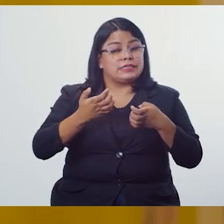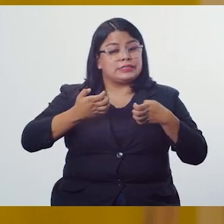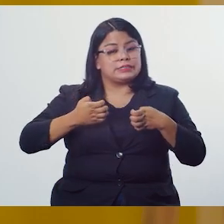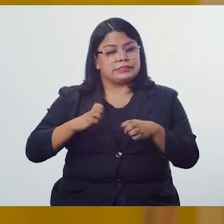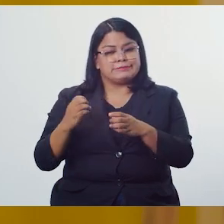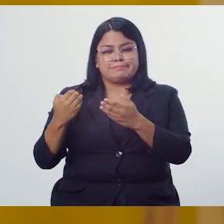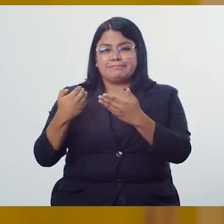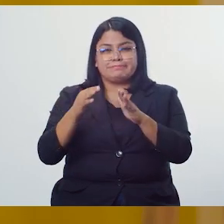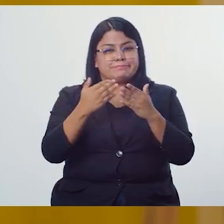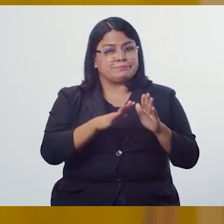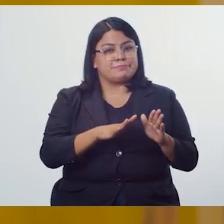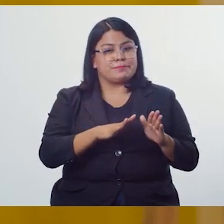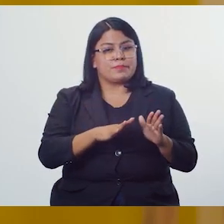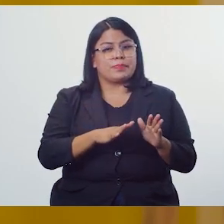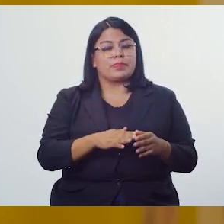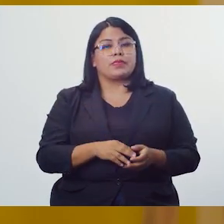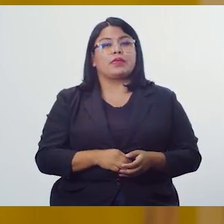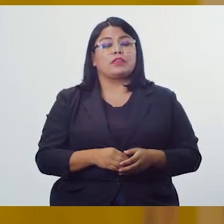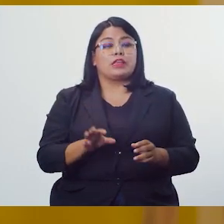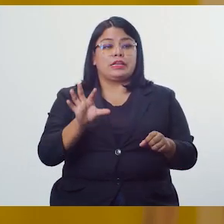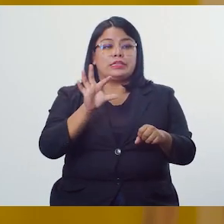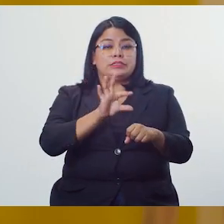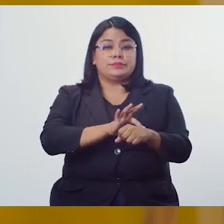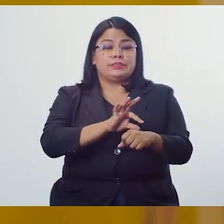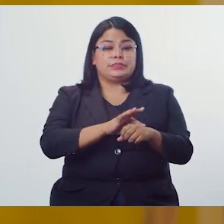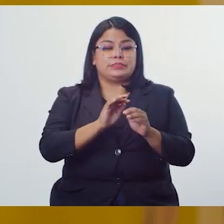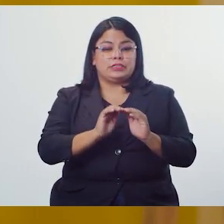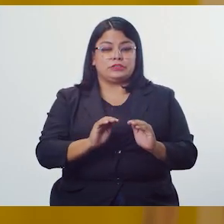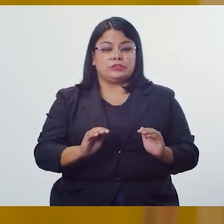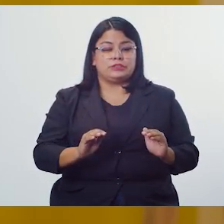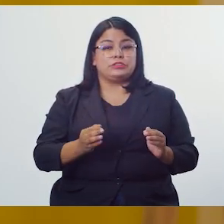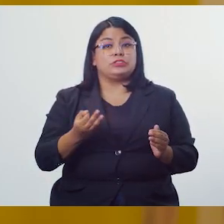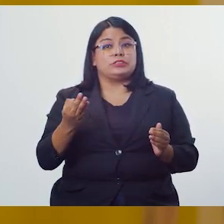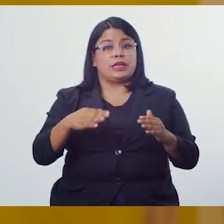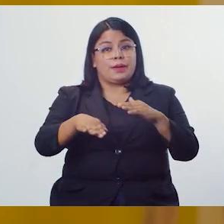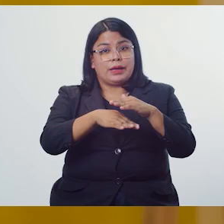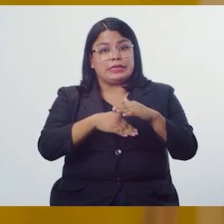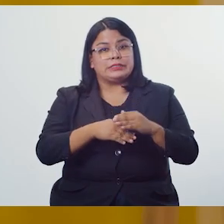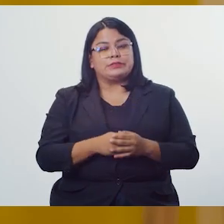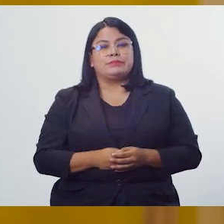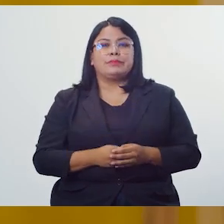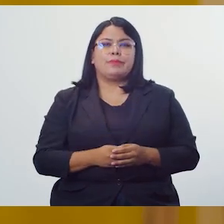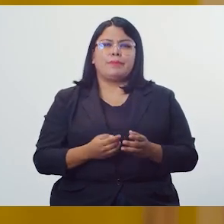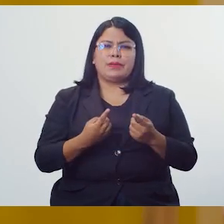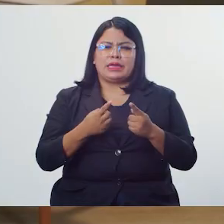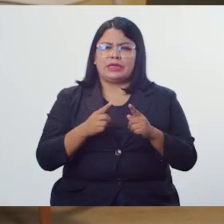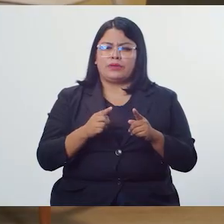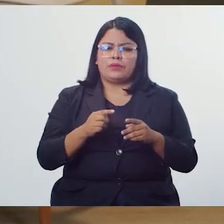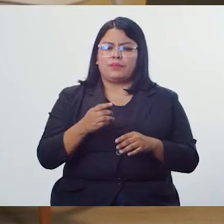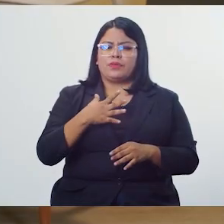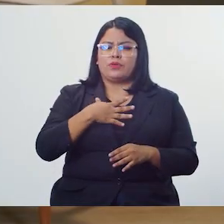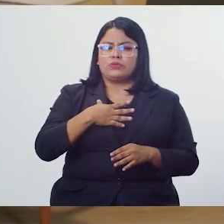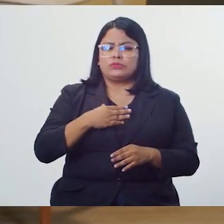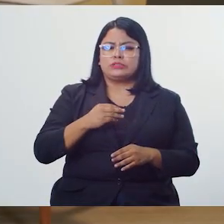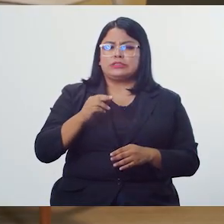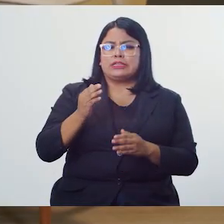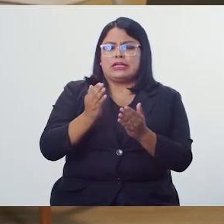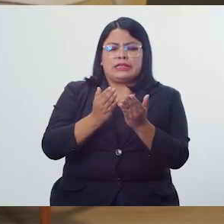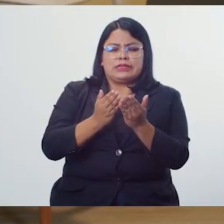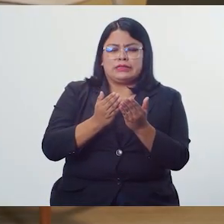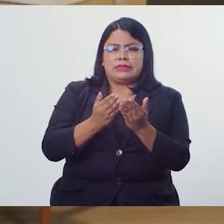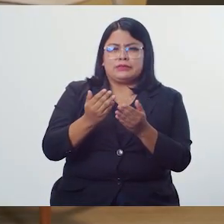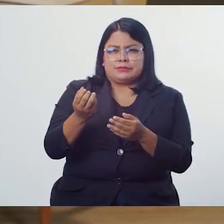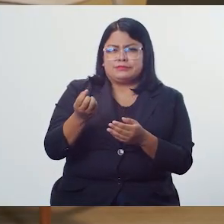estrategias diversas y que partan de las experiencias de los niños. Y con respecto a la sección Nos gusta leer, ¿qué nos puedes